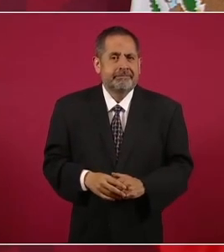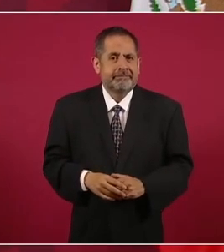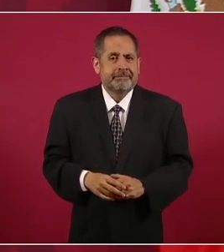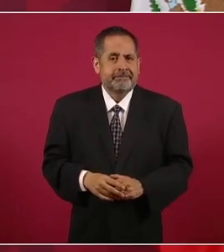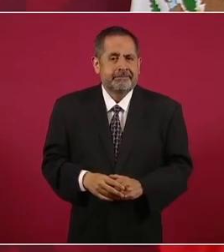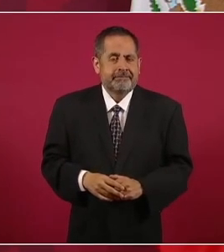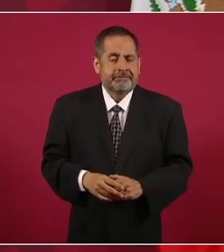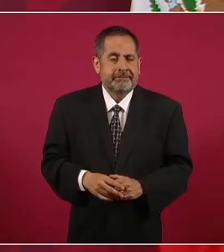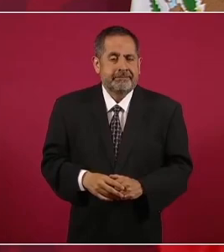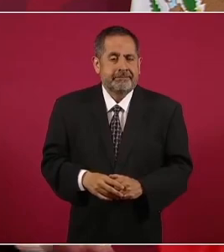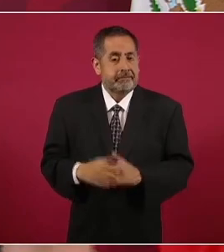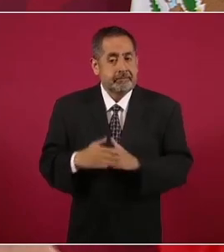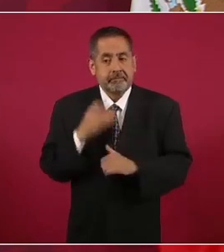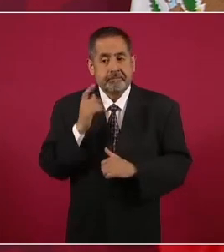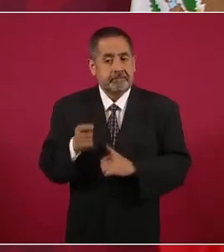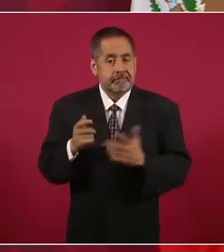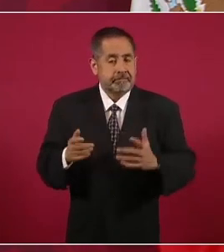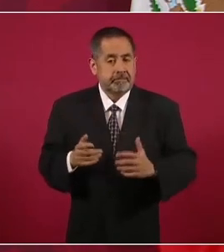porque